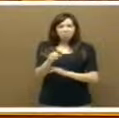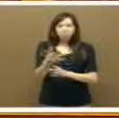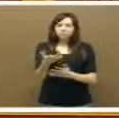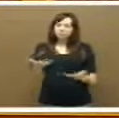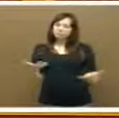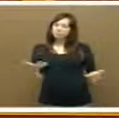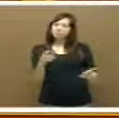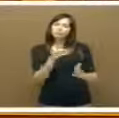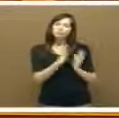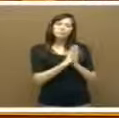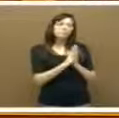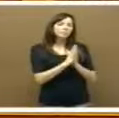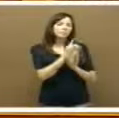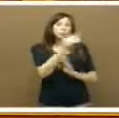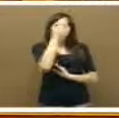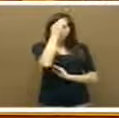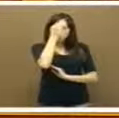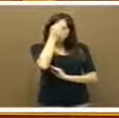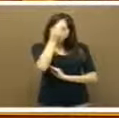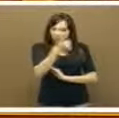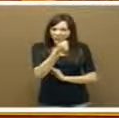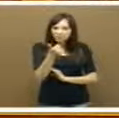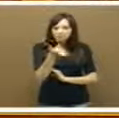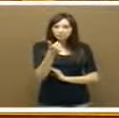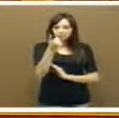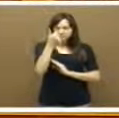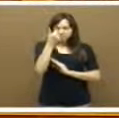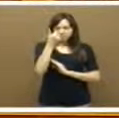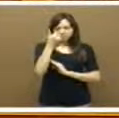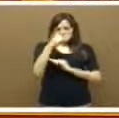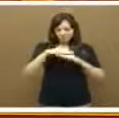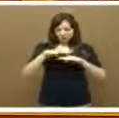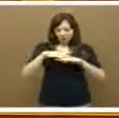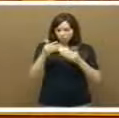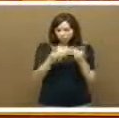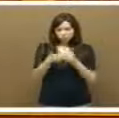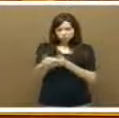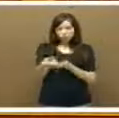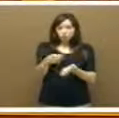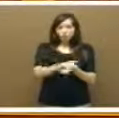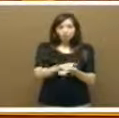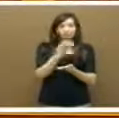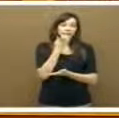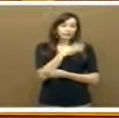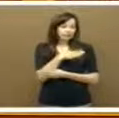reflexione, que piense un poco más y que la próxima vez, si le parece,